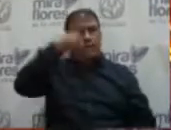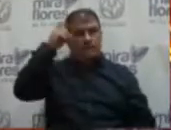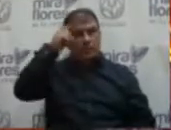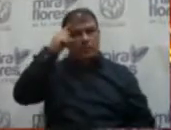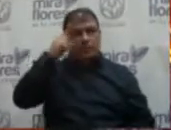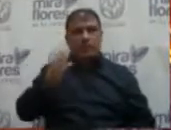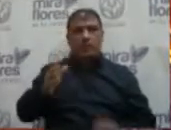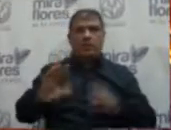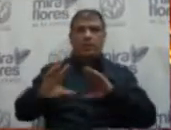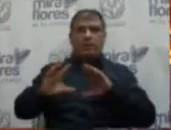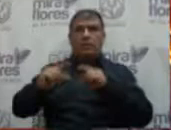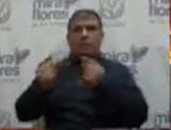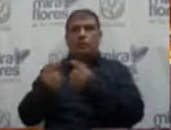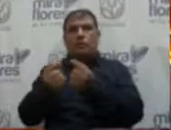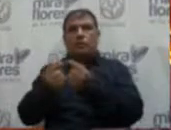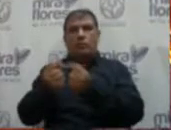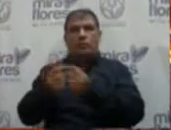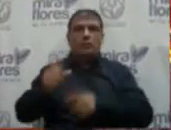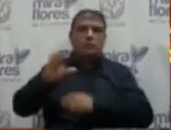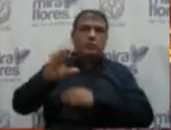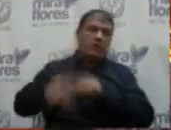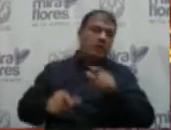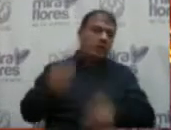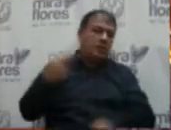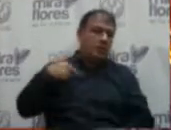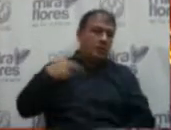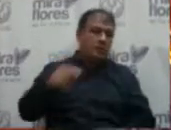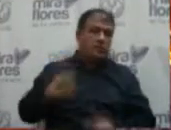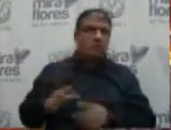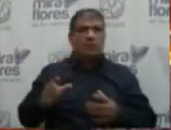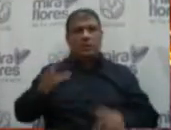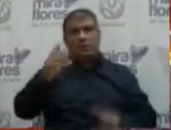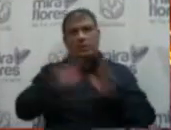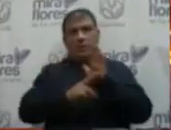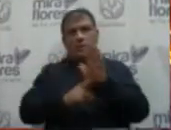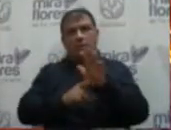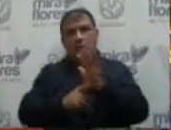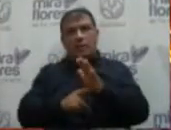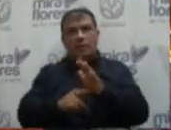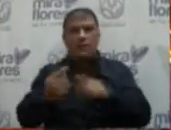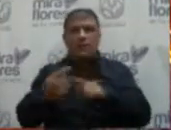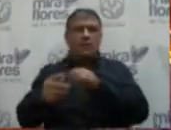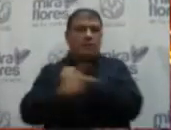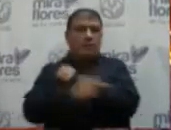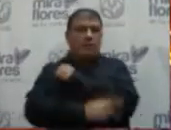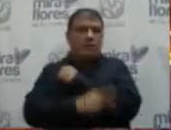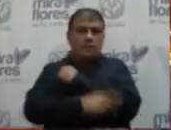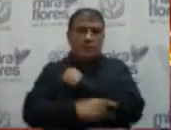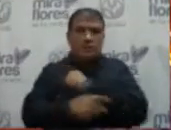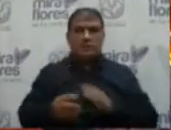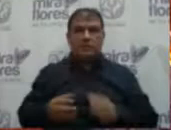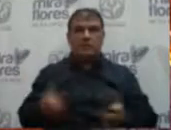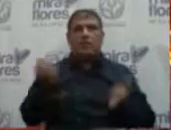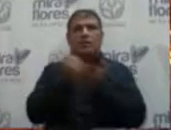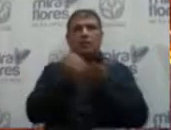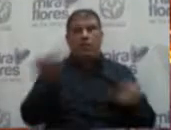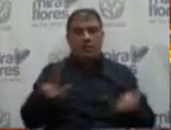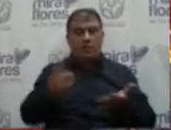civiles, religiosas, señores embajadores y miembros del cuerpo diplomático acreditados en el